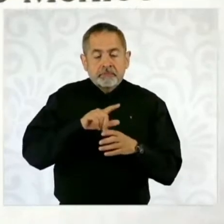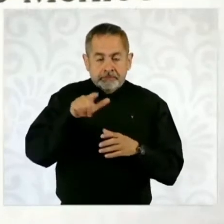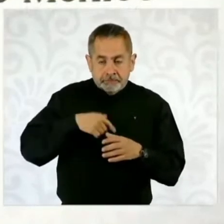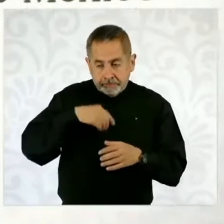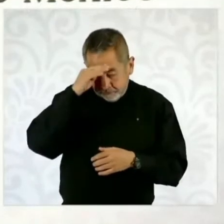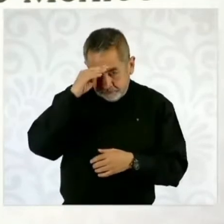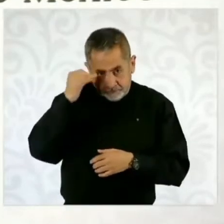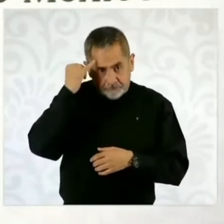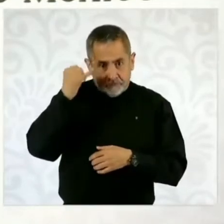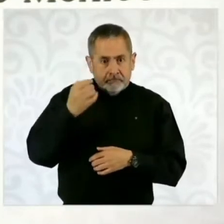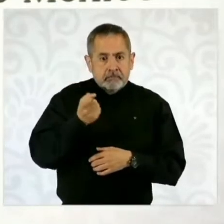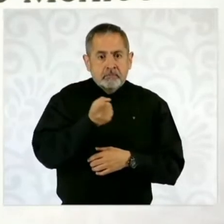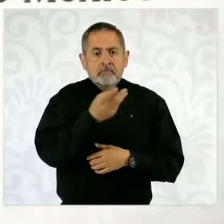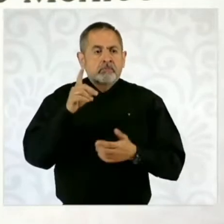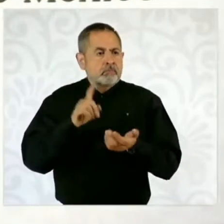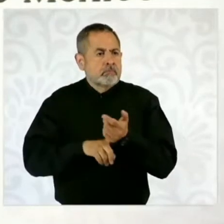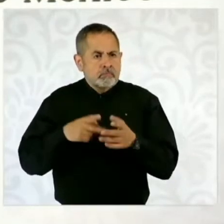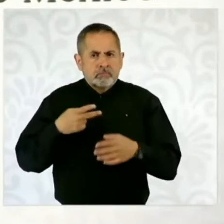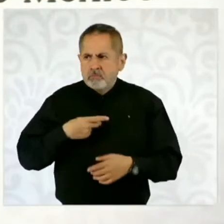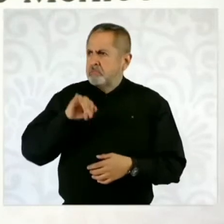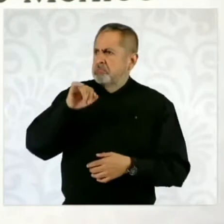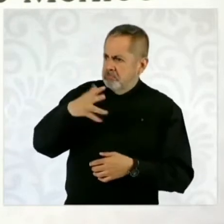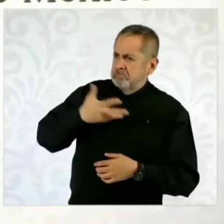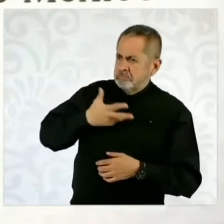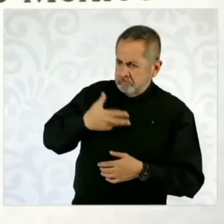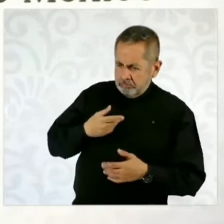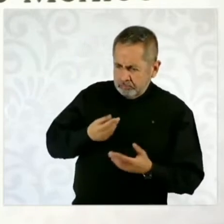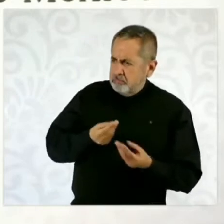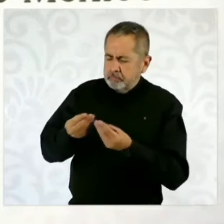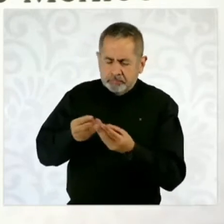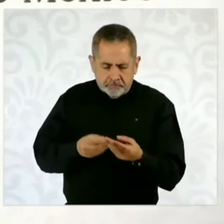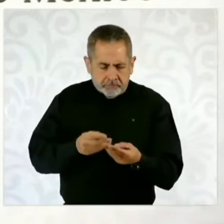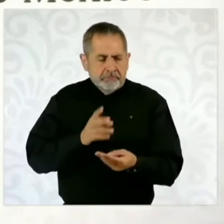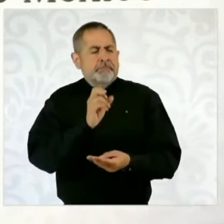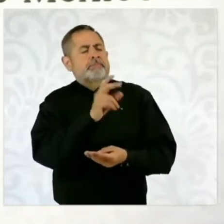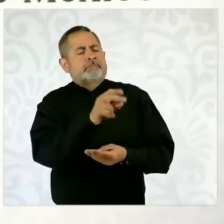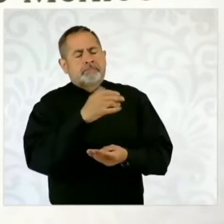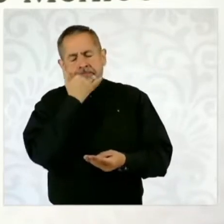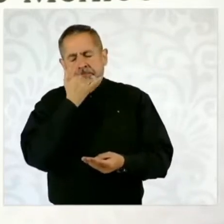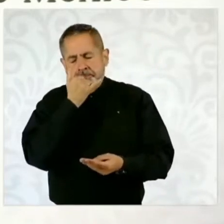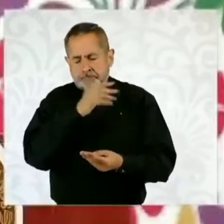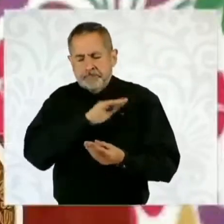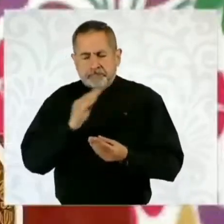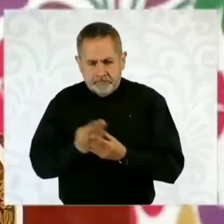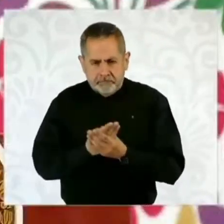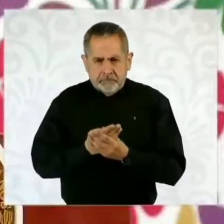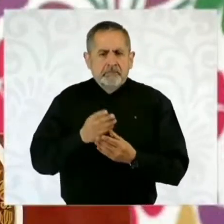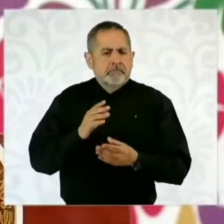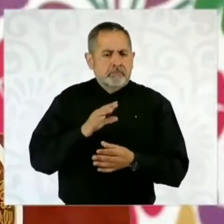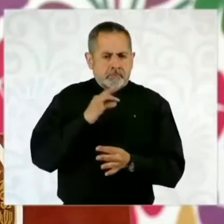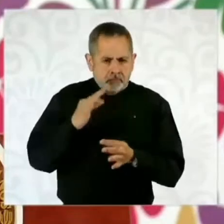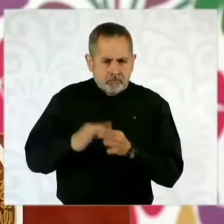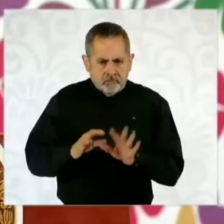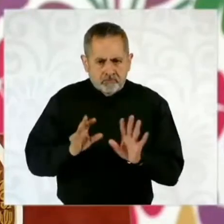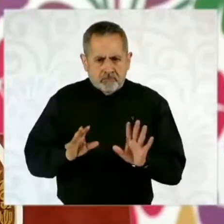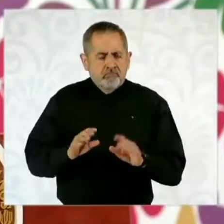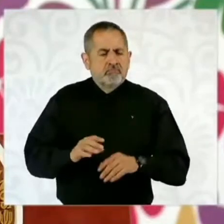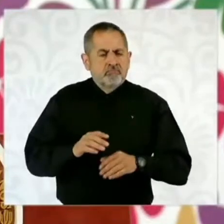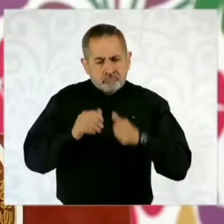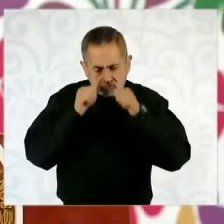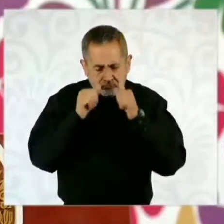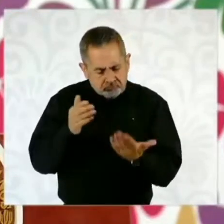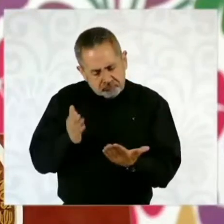hubo personas que dijeron, no, yo sí lo entregué, aquí está. Y entonces, pues como en cualquier persona, pues hay que darle su